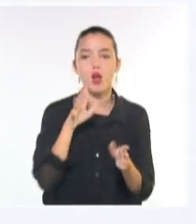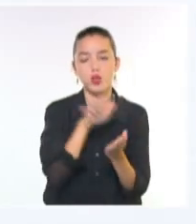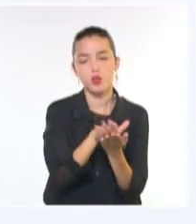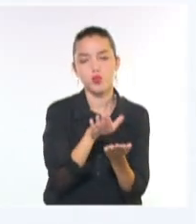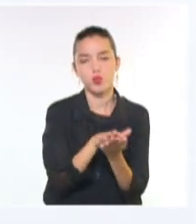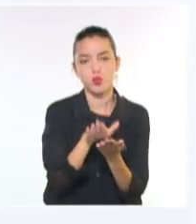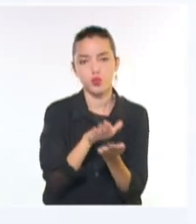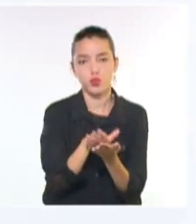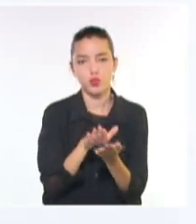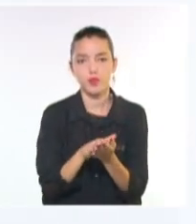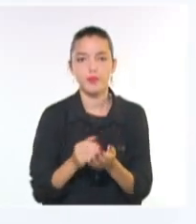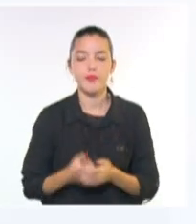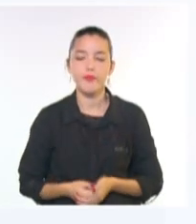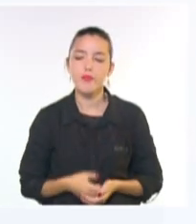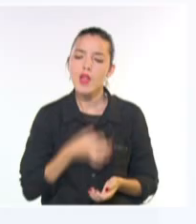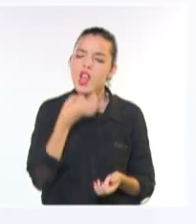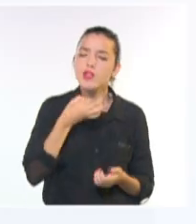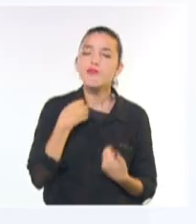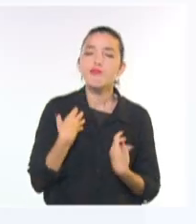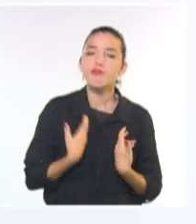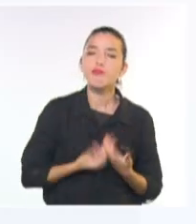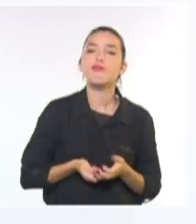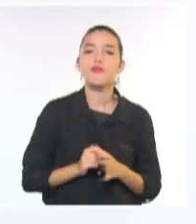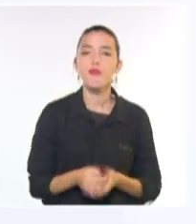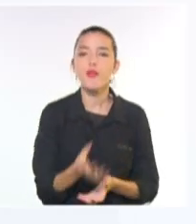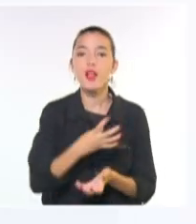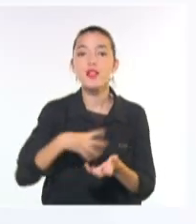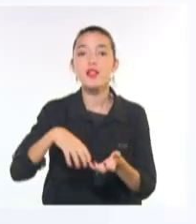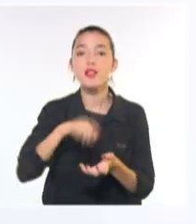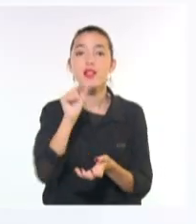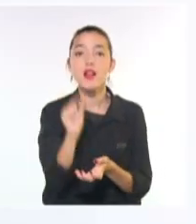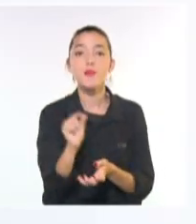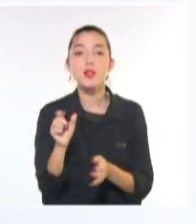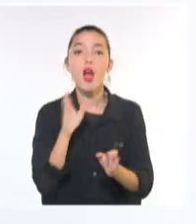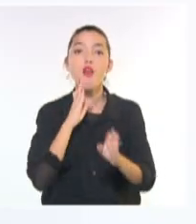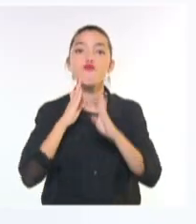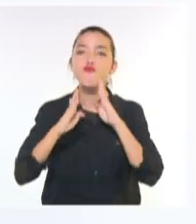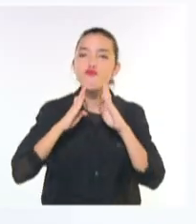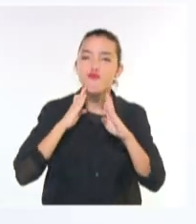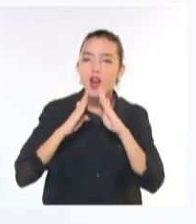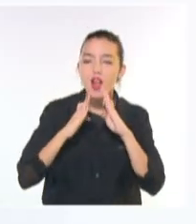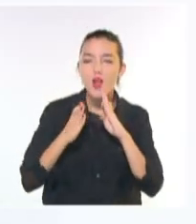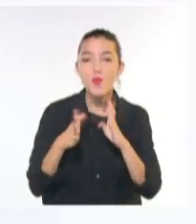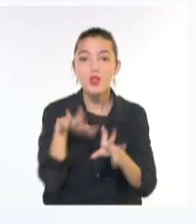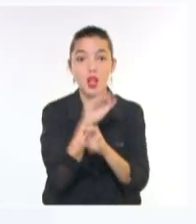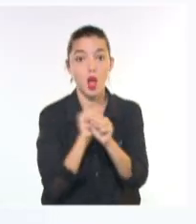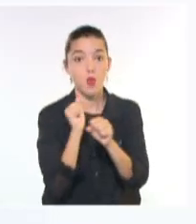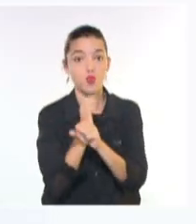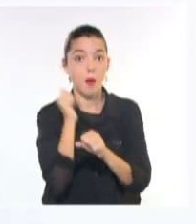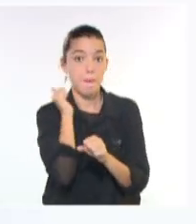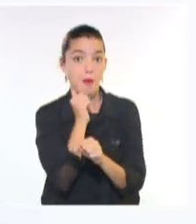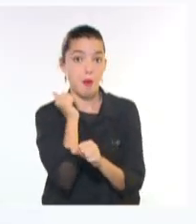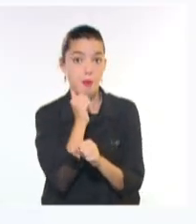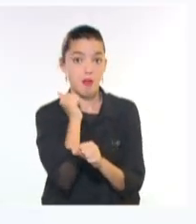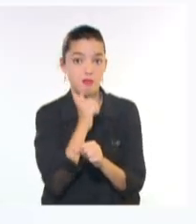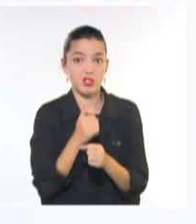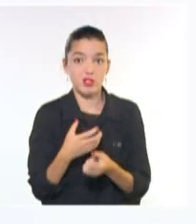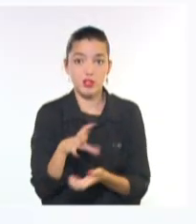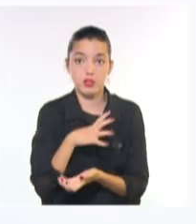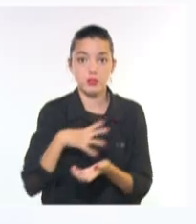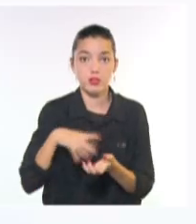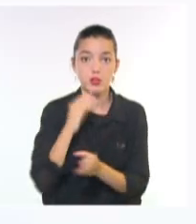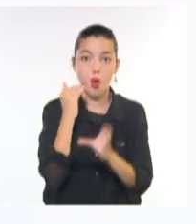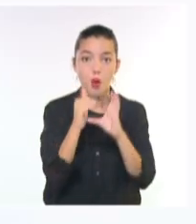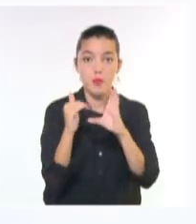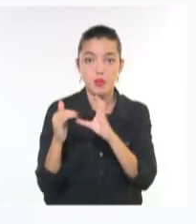con esto? Si la mayoría de los ciudadanos está en Facebook, si es la red más usada en Cuba, pues los mensajes hay que